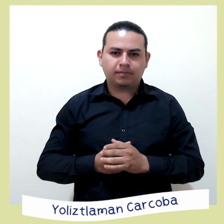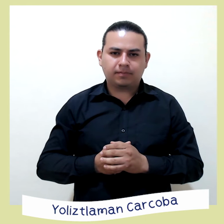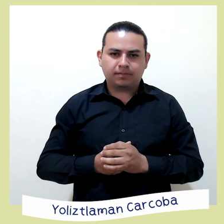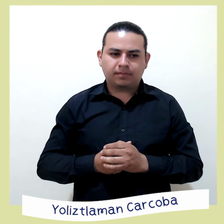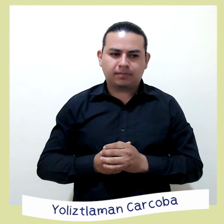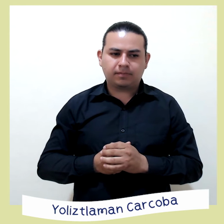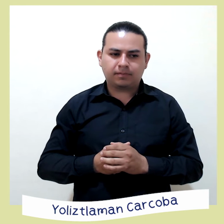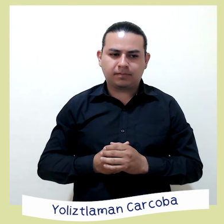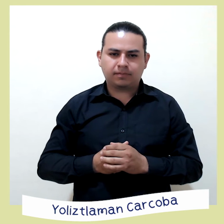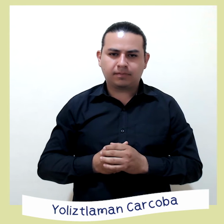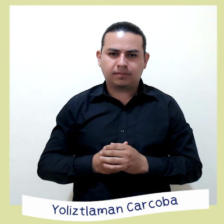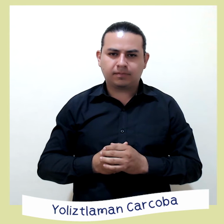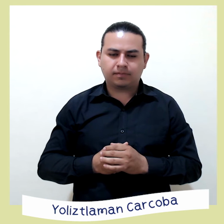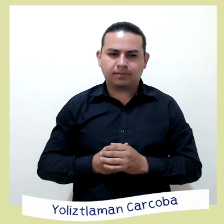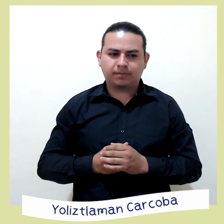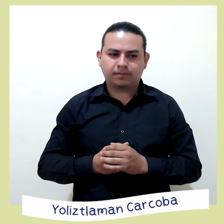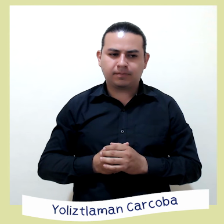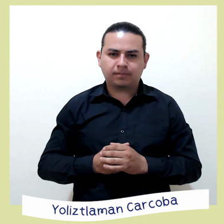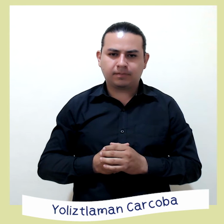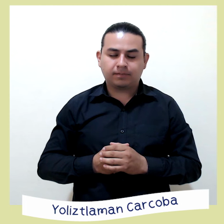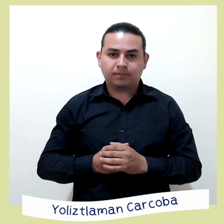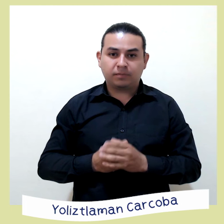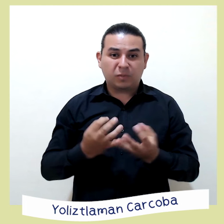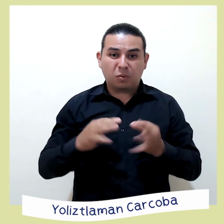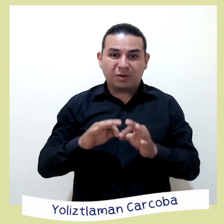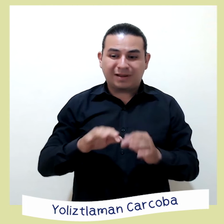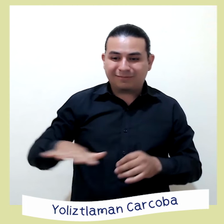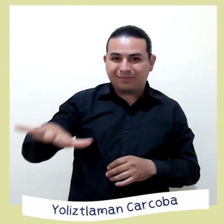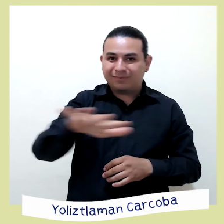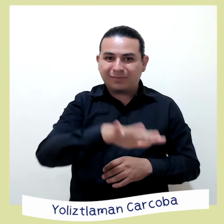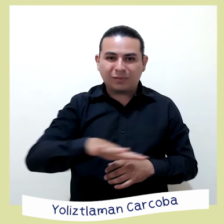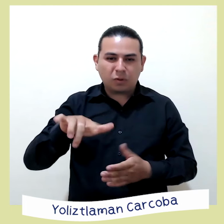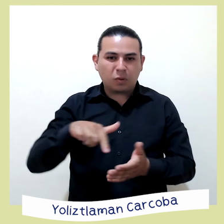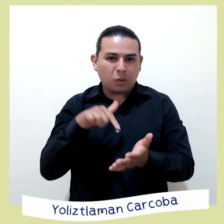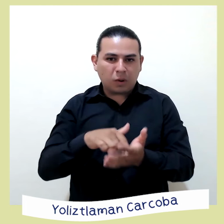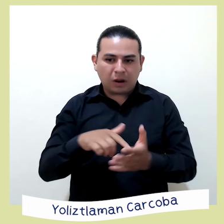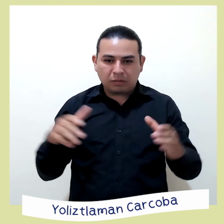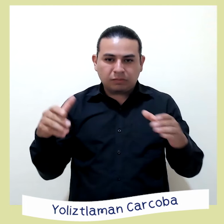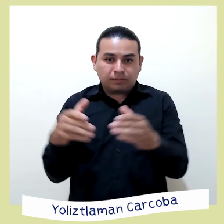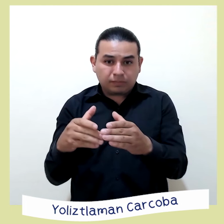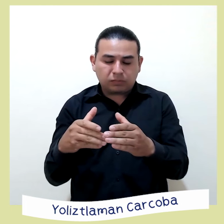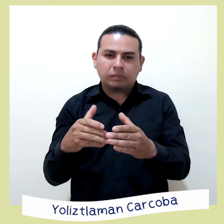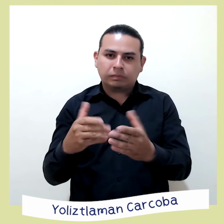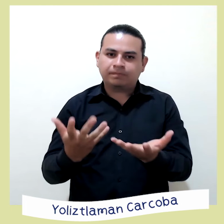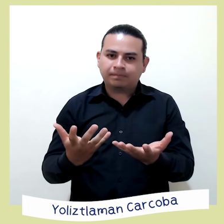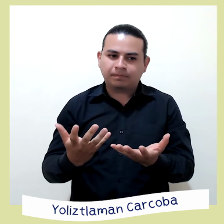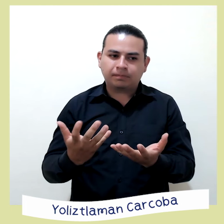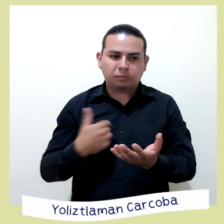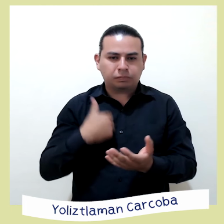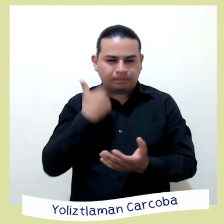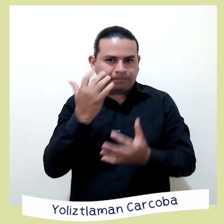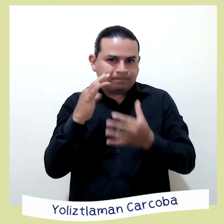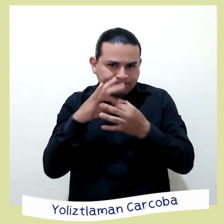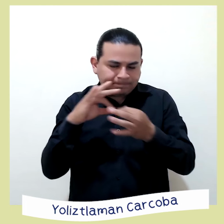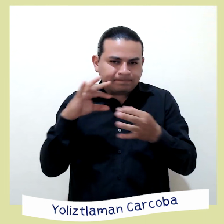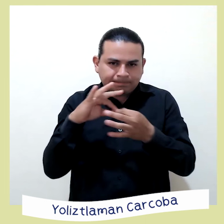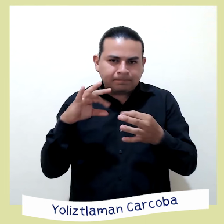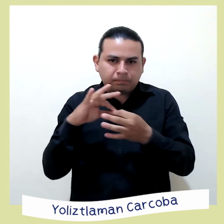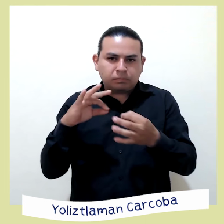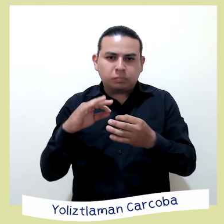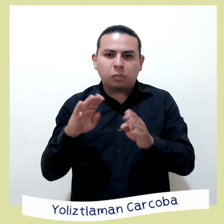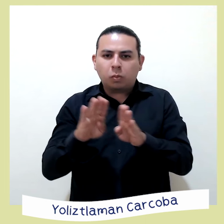tú. Gracias, José Ignacio. Pues sí, con mucho gusto. Quizás pudiera parecer un preciosismo, pero creo